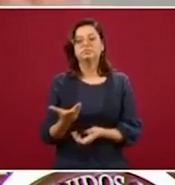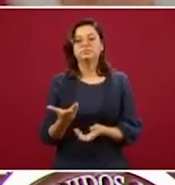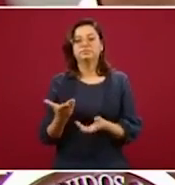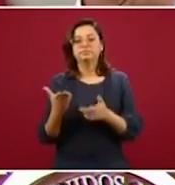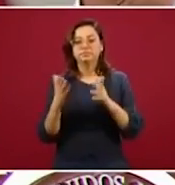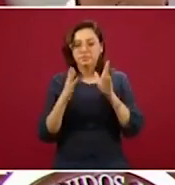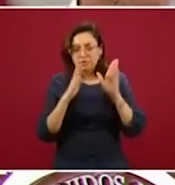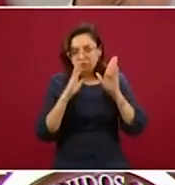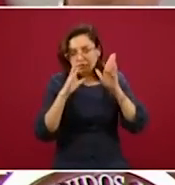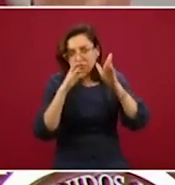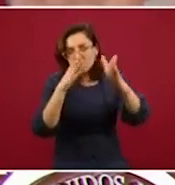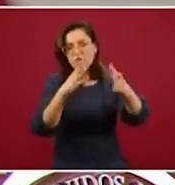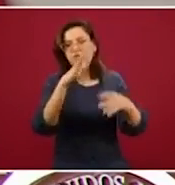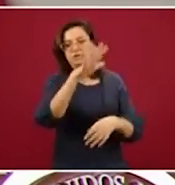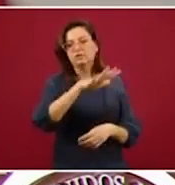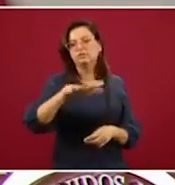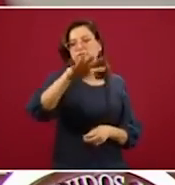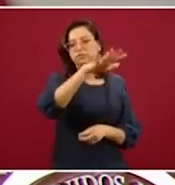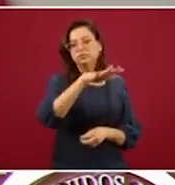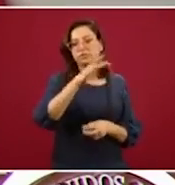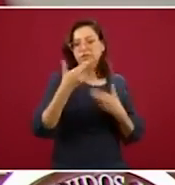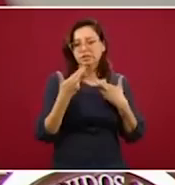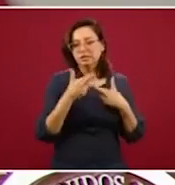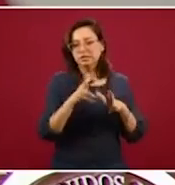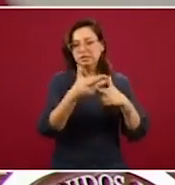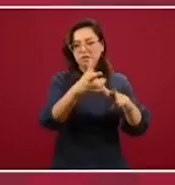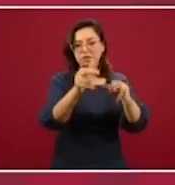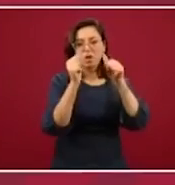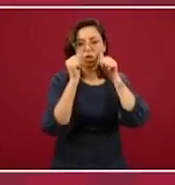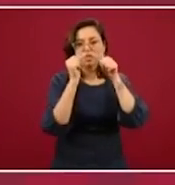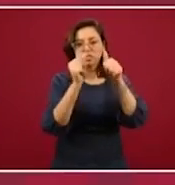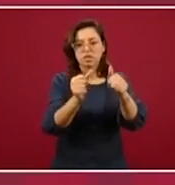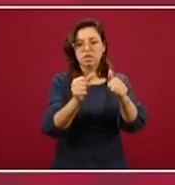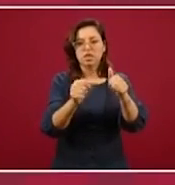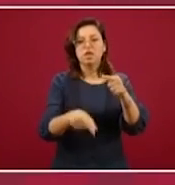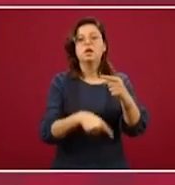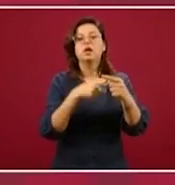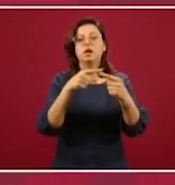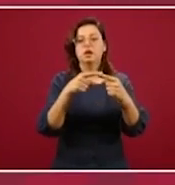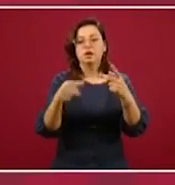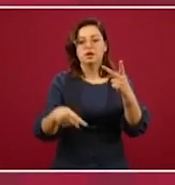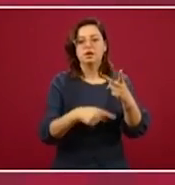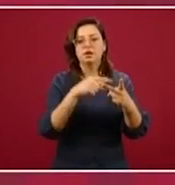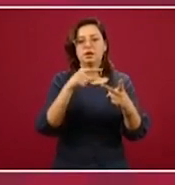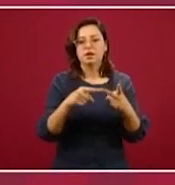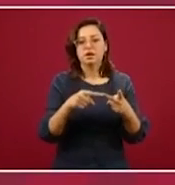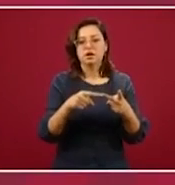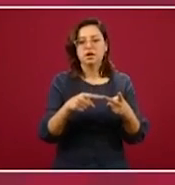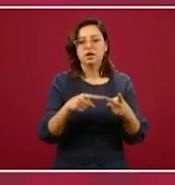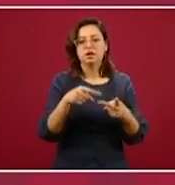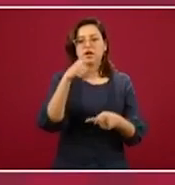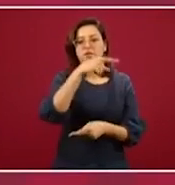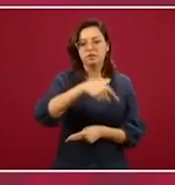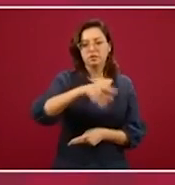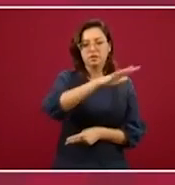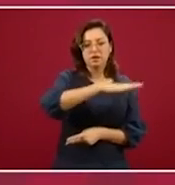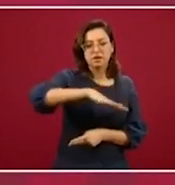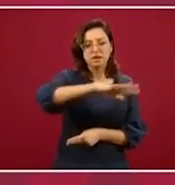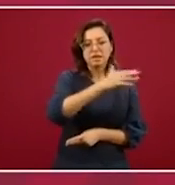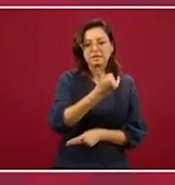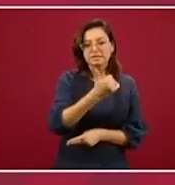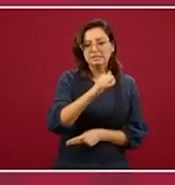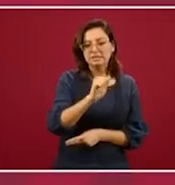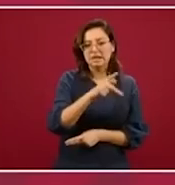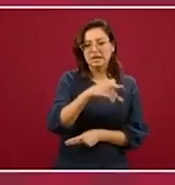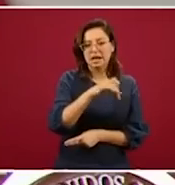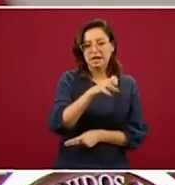hacia esas zonas de la parte del río, a las zonas precisamente de los yaquis, ¿no?, que también